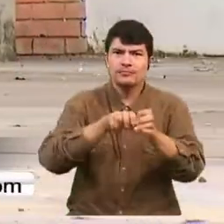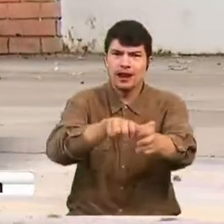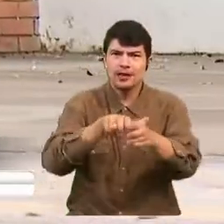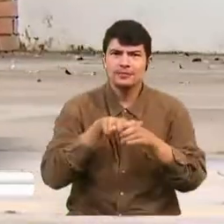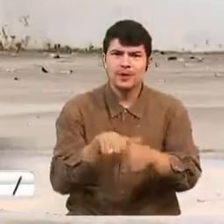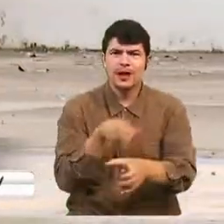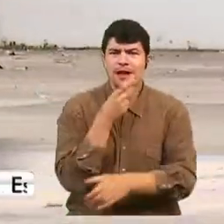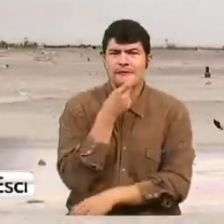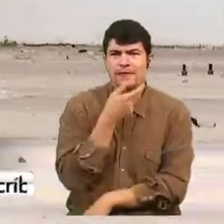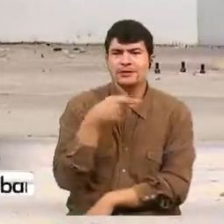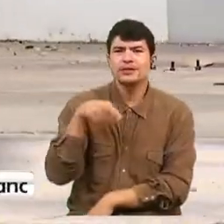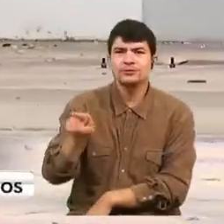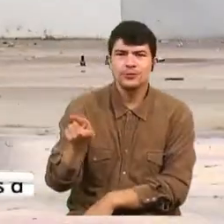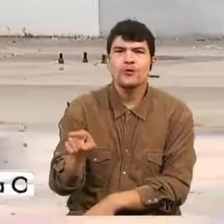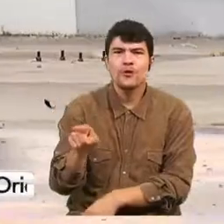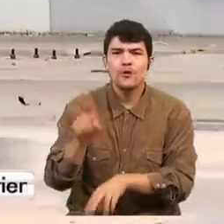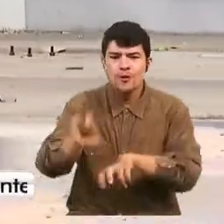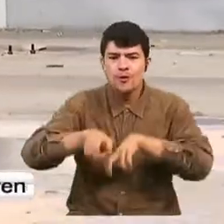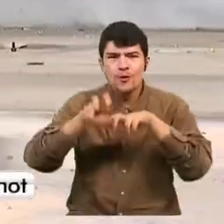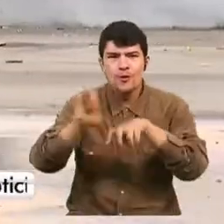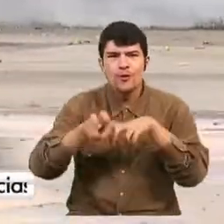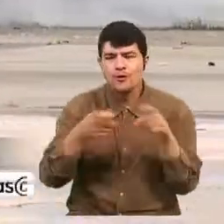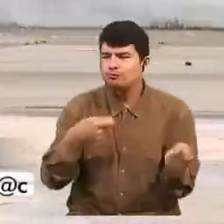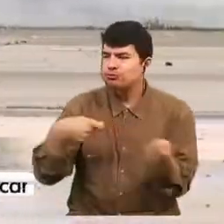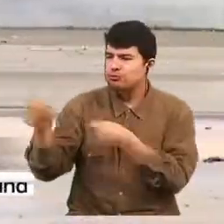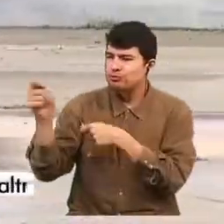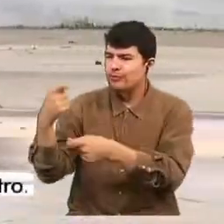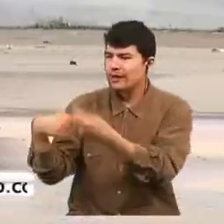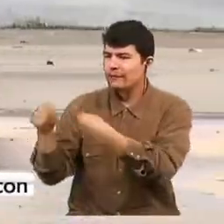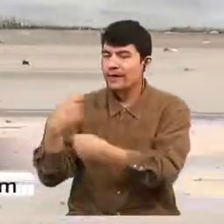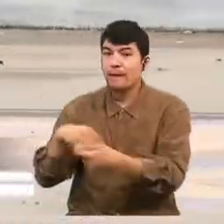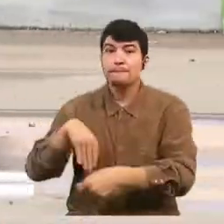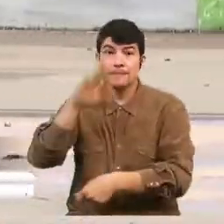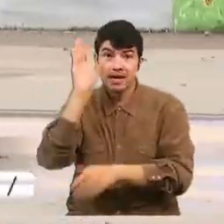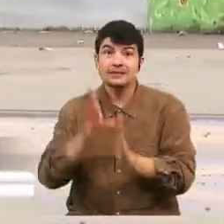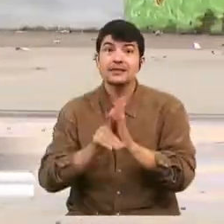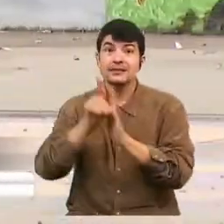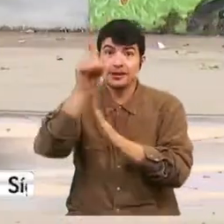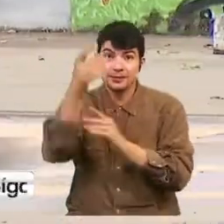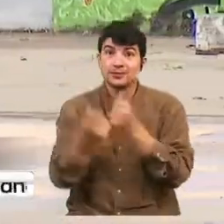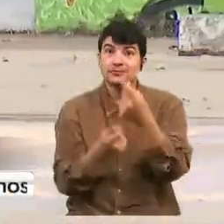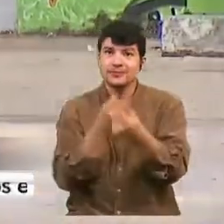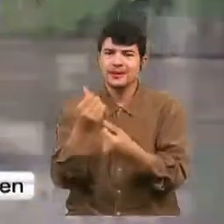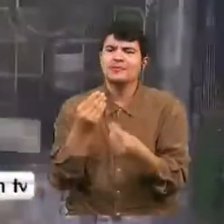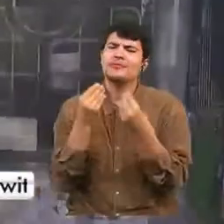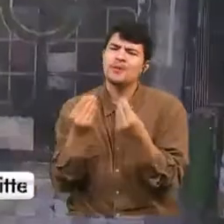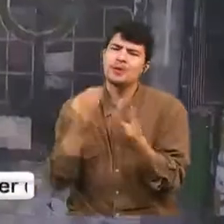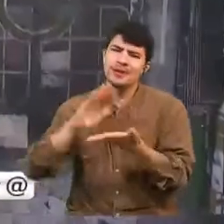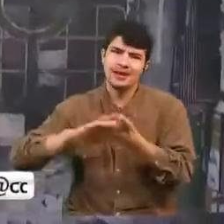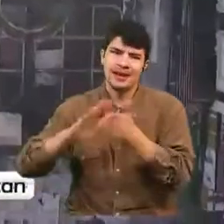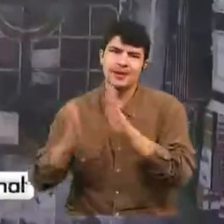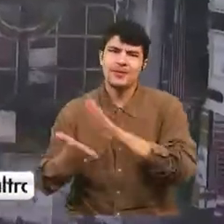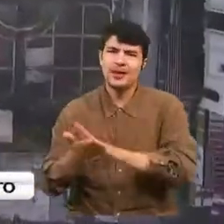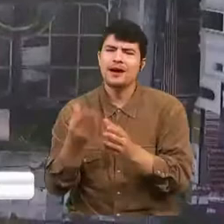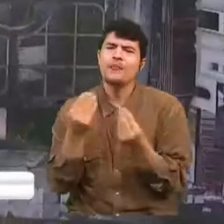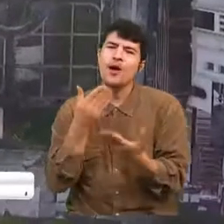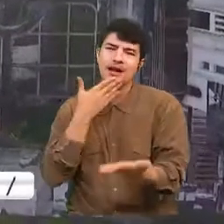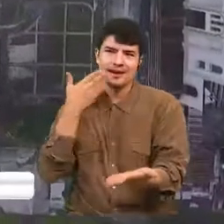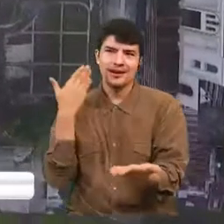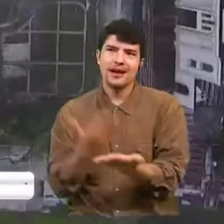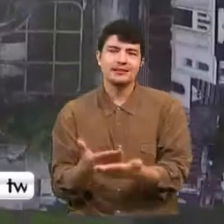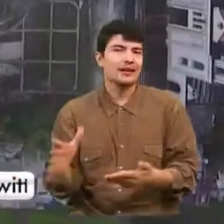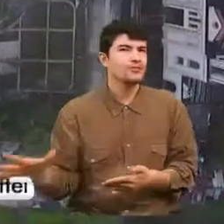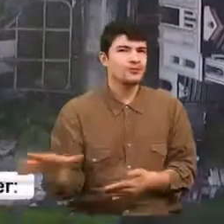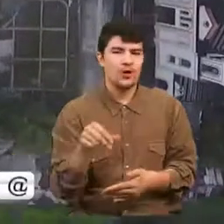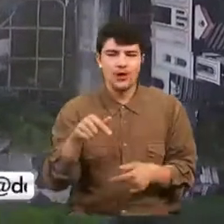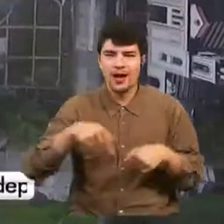con mayor facilidad sus productos y se ha visto un mayor desarrollo en esta región. Muy agradecidos entonces están todos